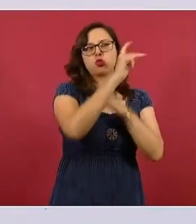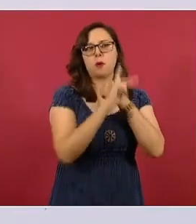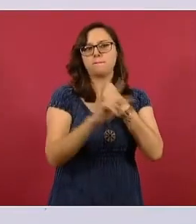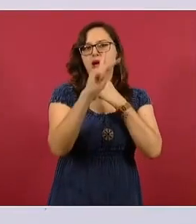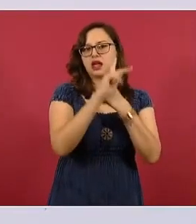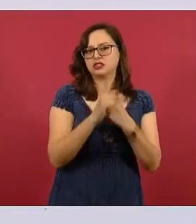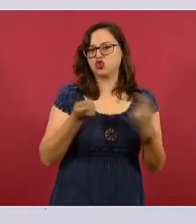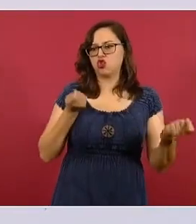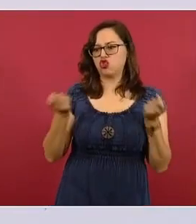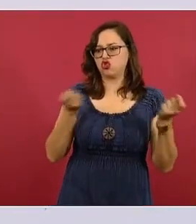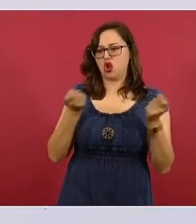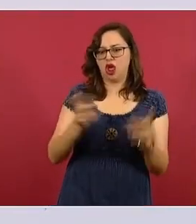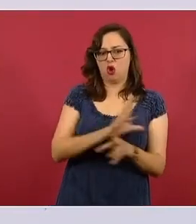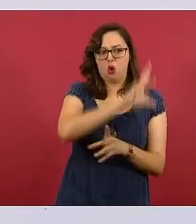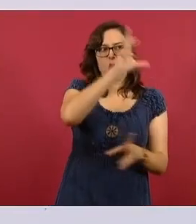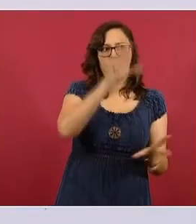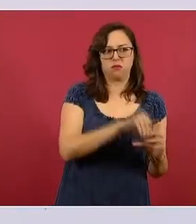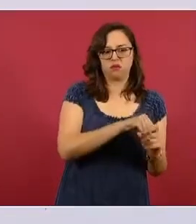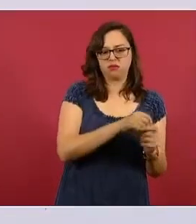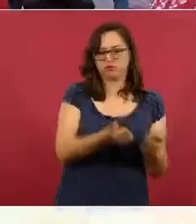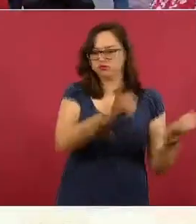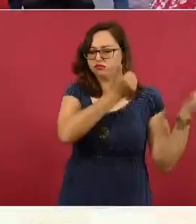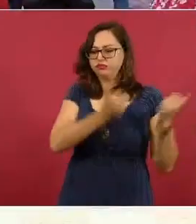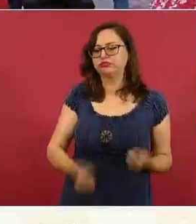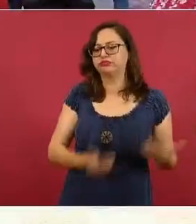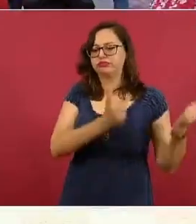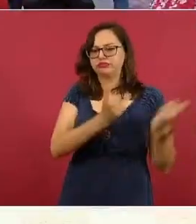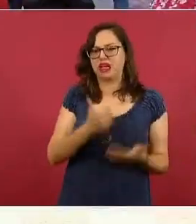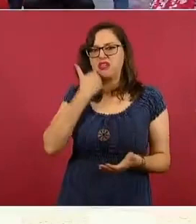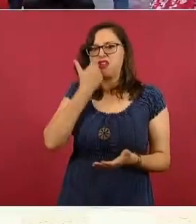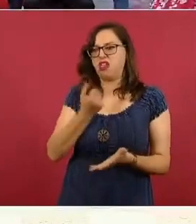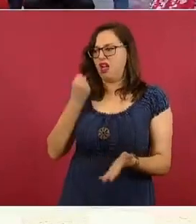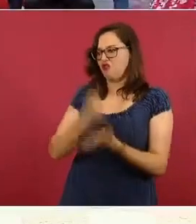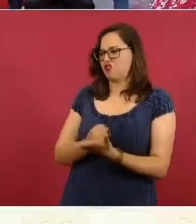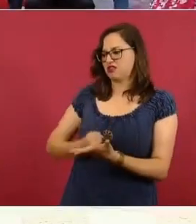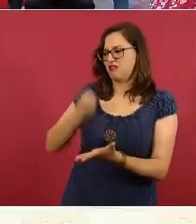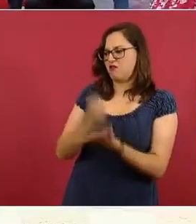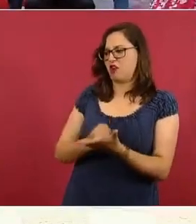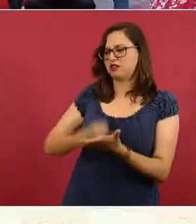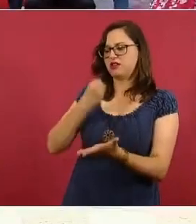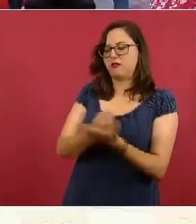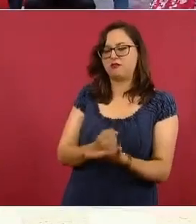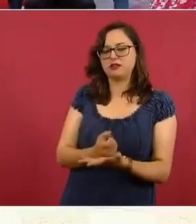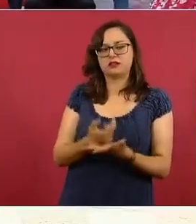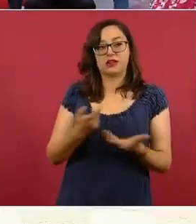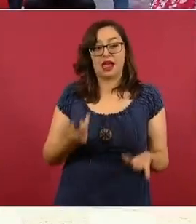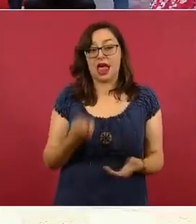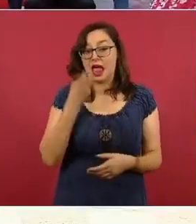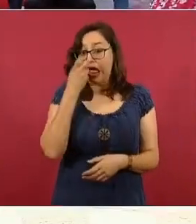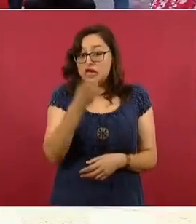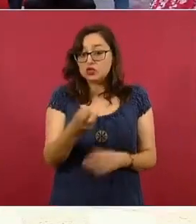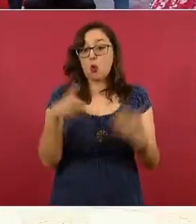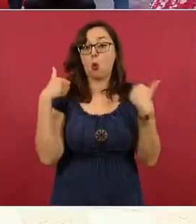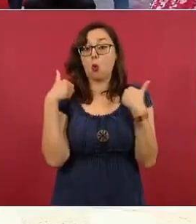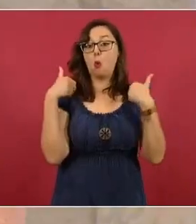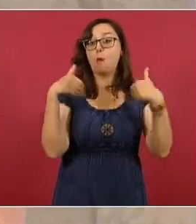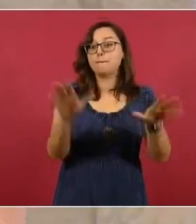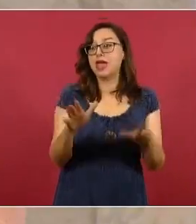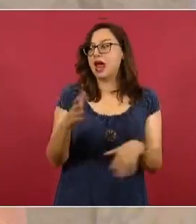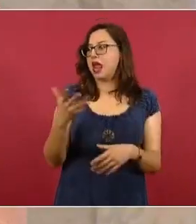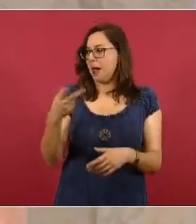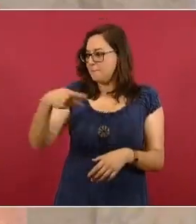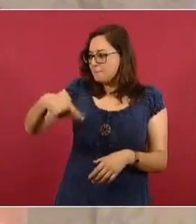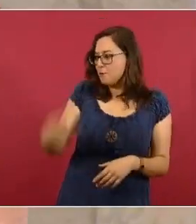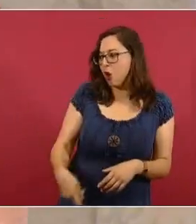sino la desaparición de las variedades y la biodiversidad del cultivo del que formamos parte, que nos constituye como